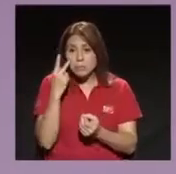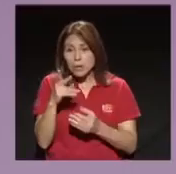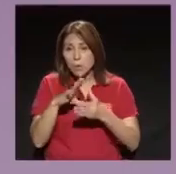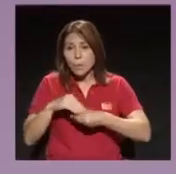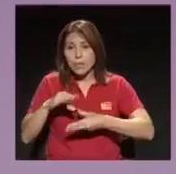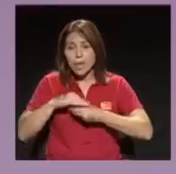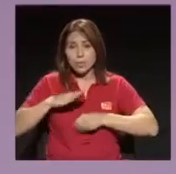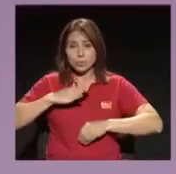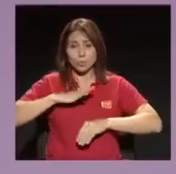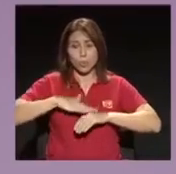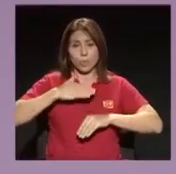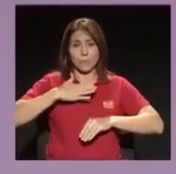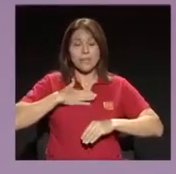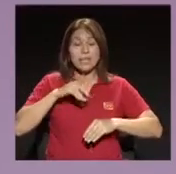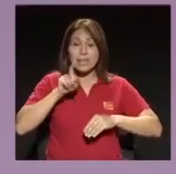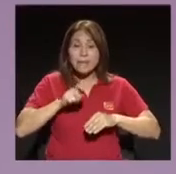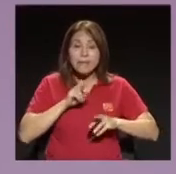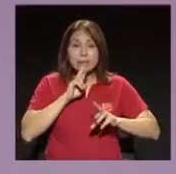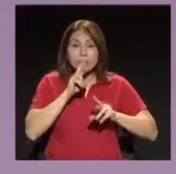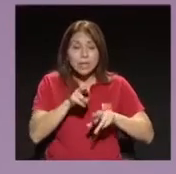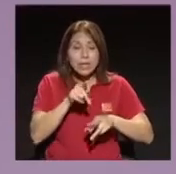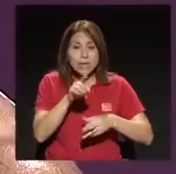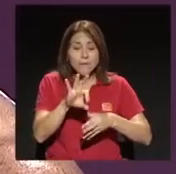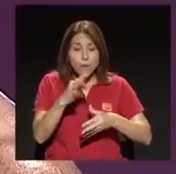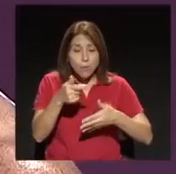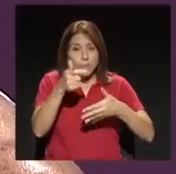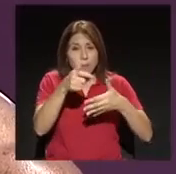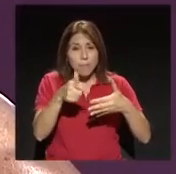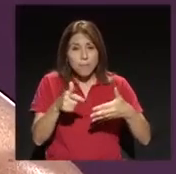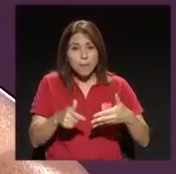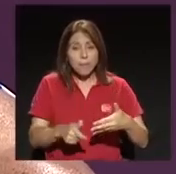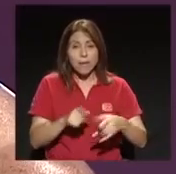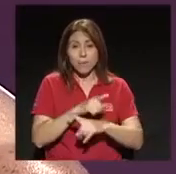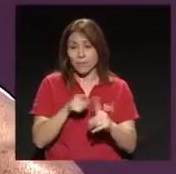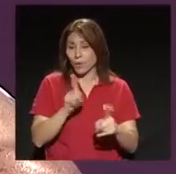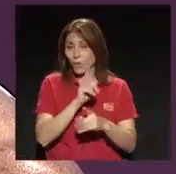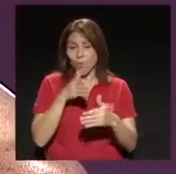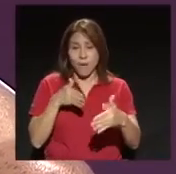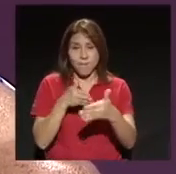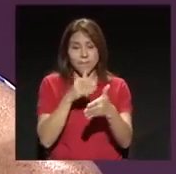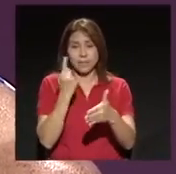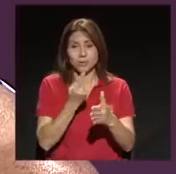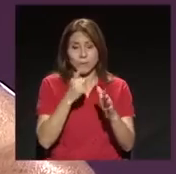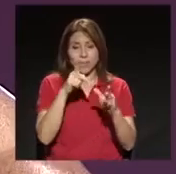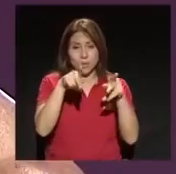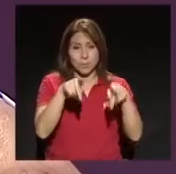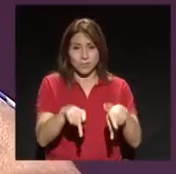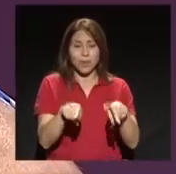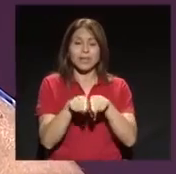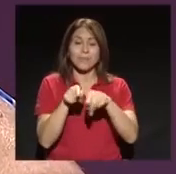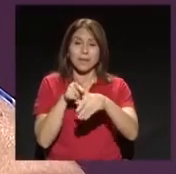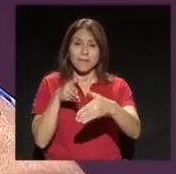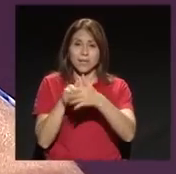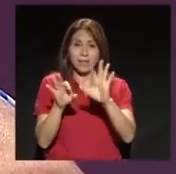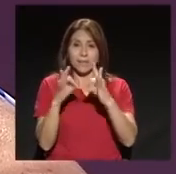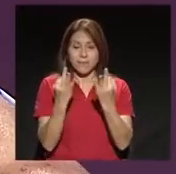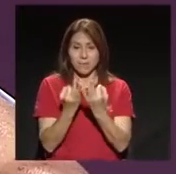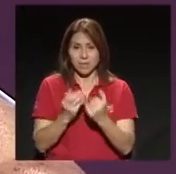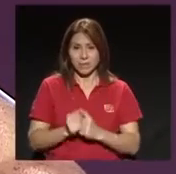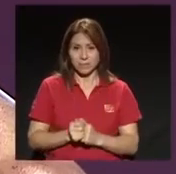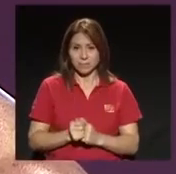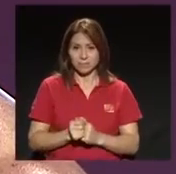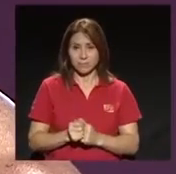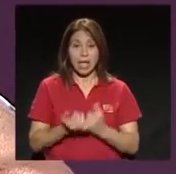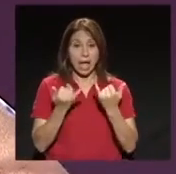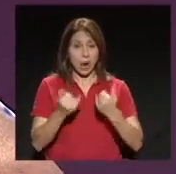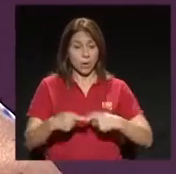Porque, como le digo, no solamente es a la persona, sino también es a toda su familia. Vamos a hacer un corte y en el